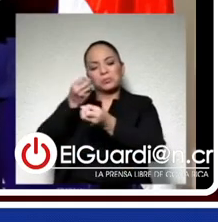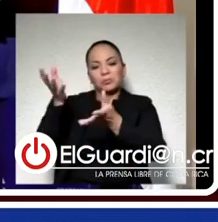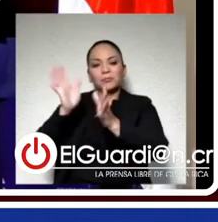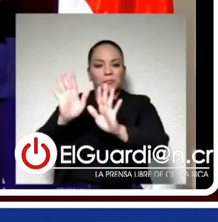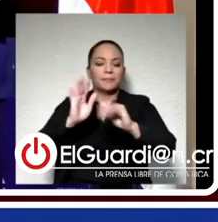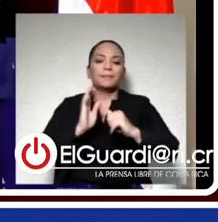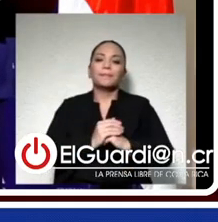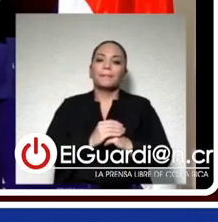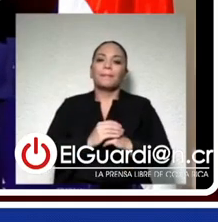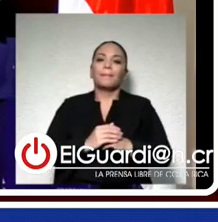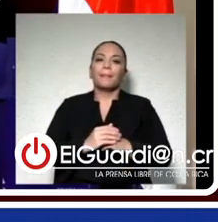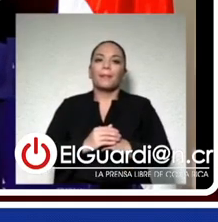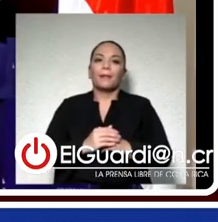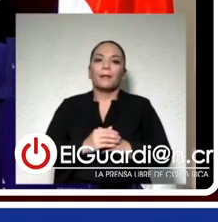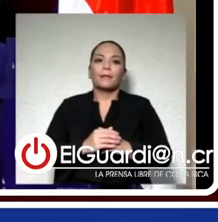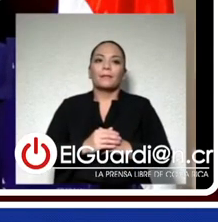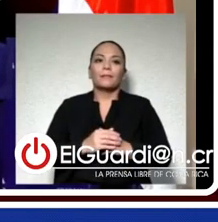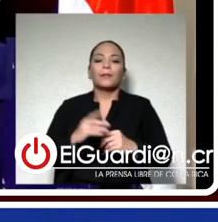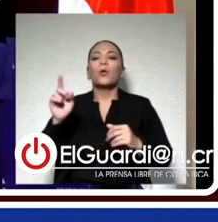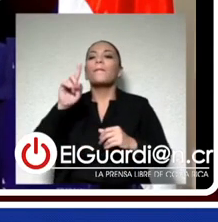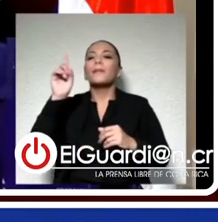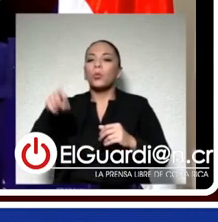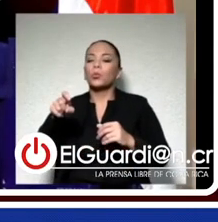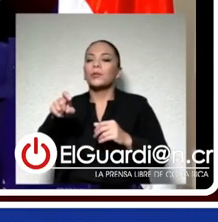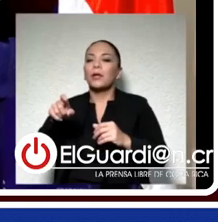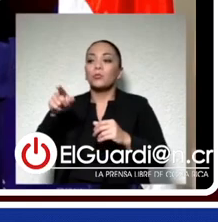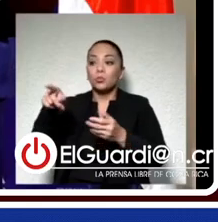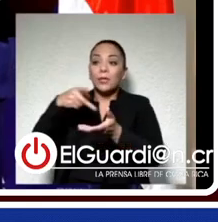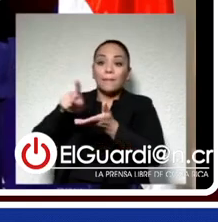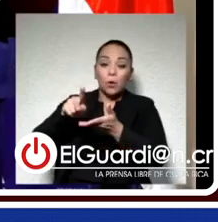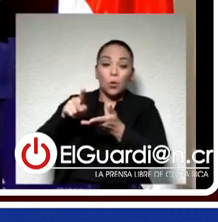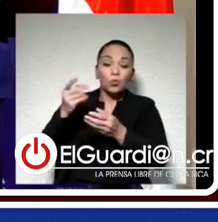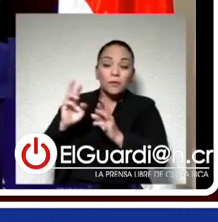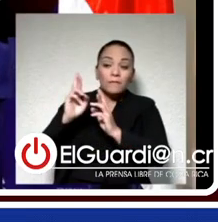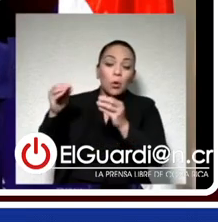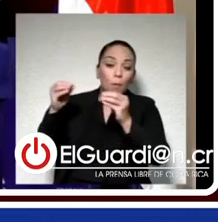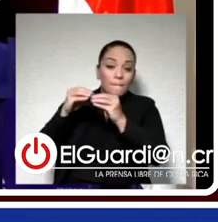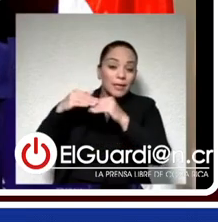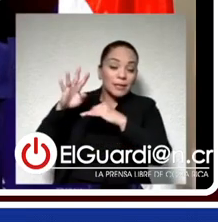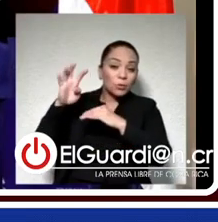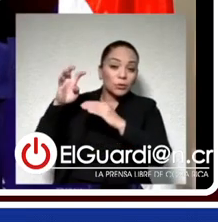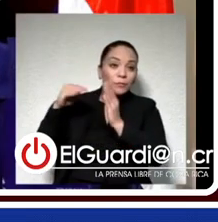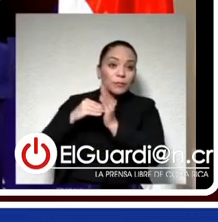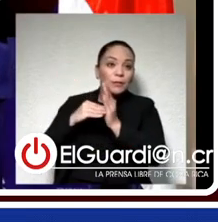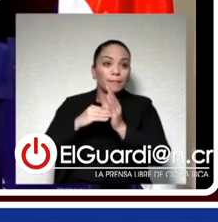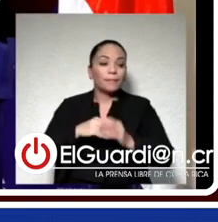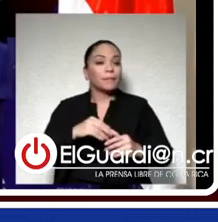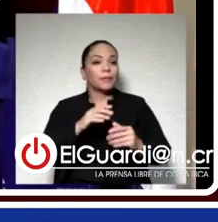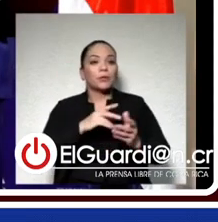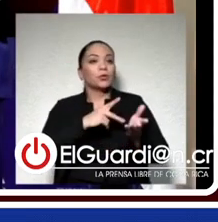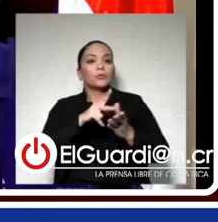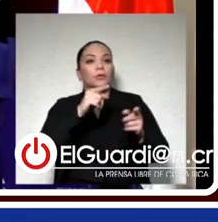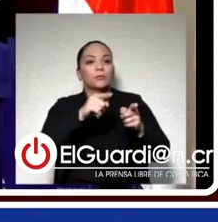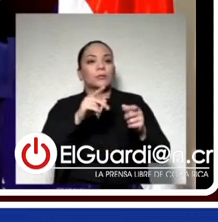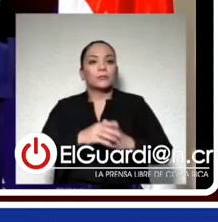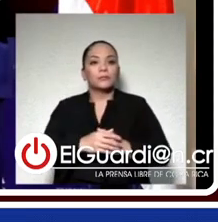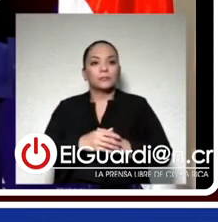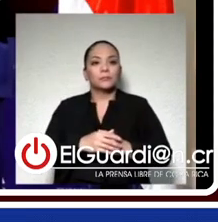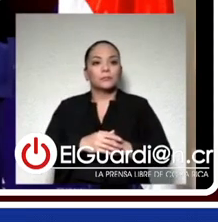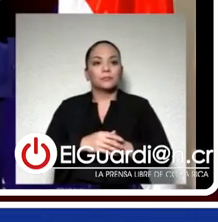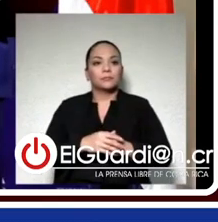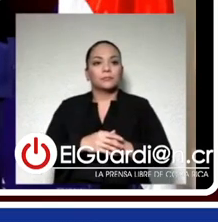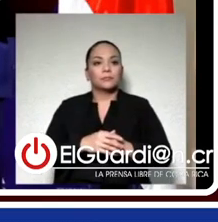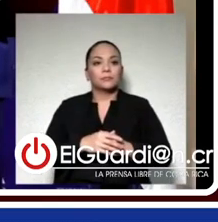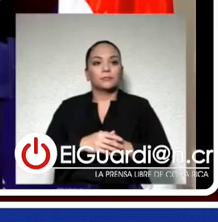preguntas concretas, ¿le pagó más que 400? ¿Le regaló más que 400 mil colones? Los pagos que están, ¿sí, ahí, no? 400